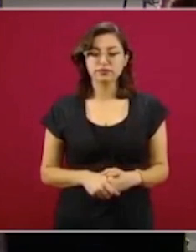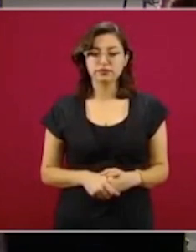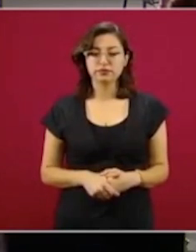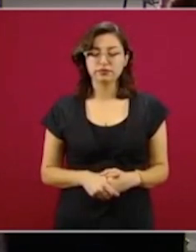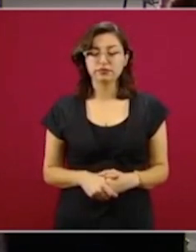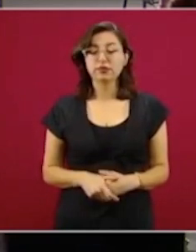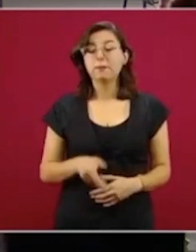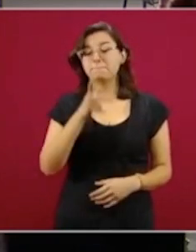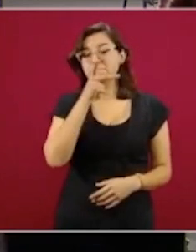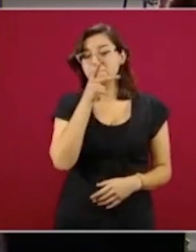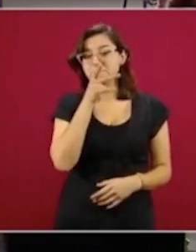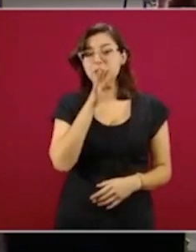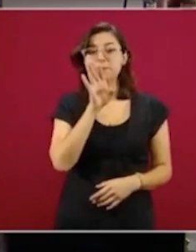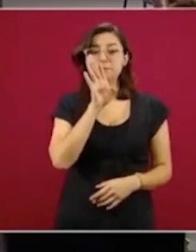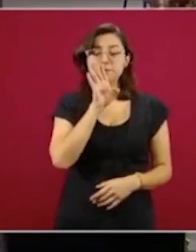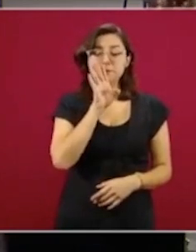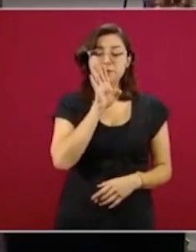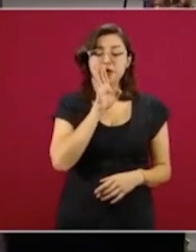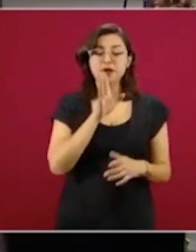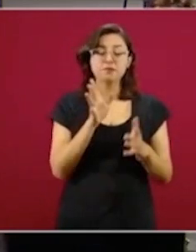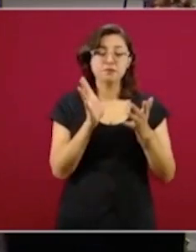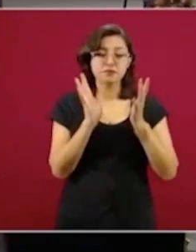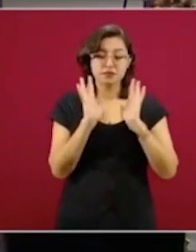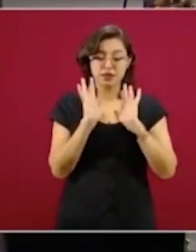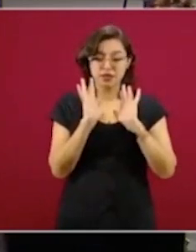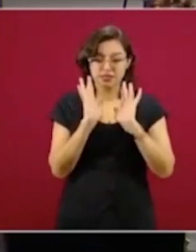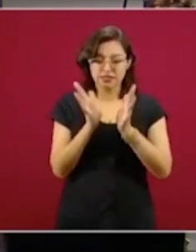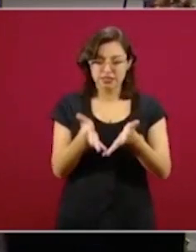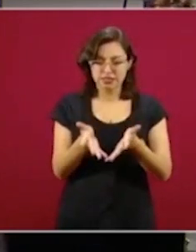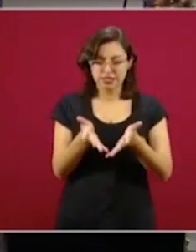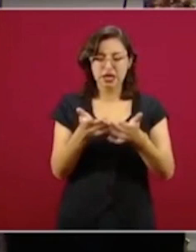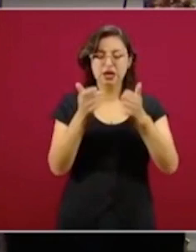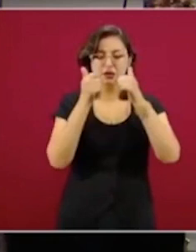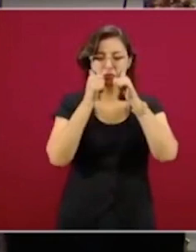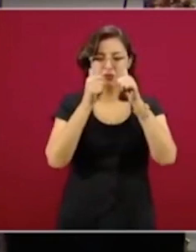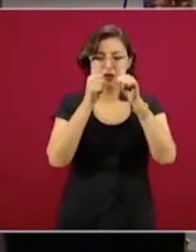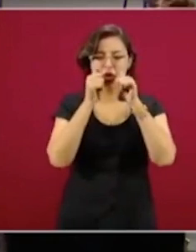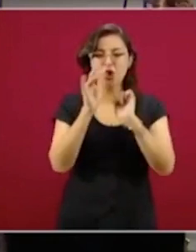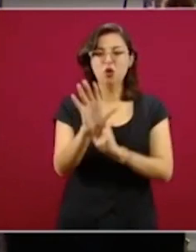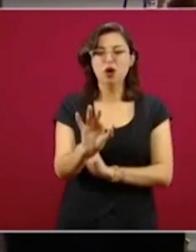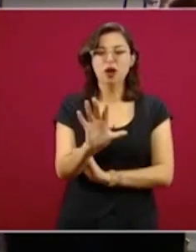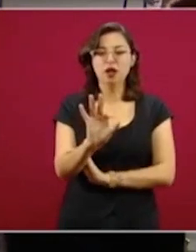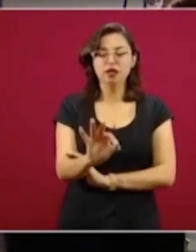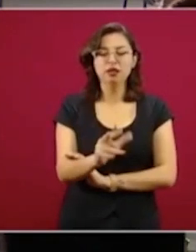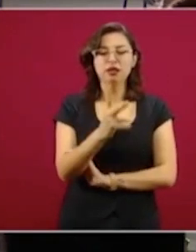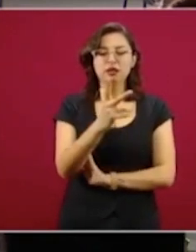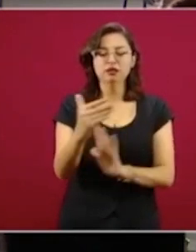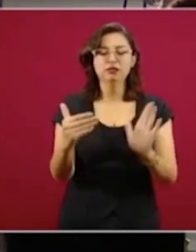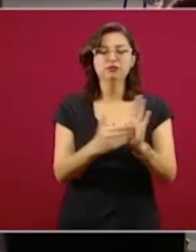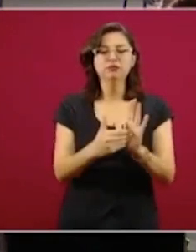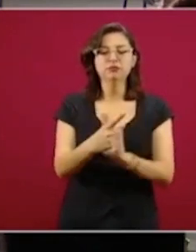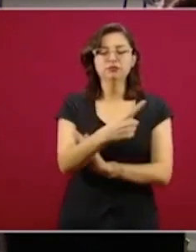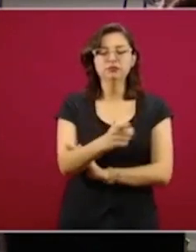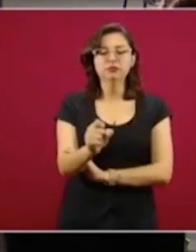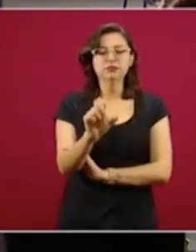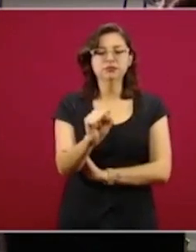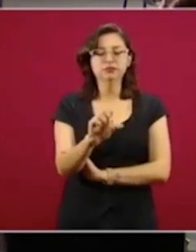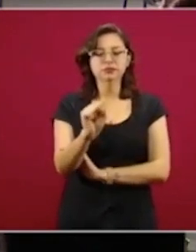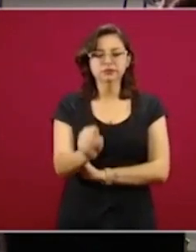que se están ya atendiendo en 48 mil 163